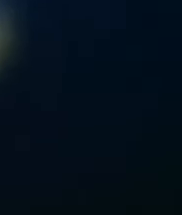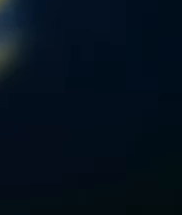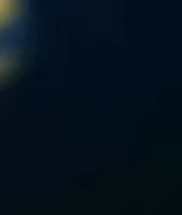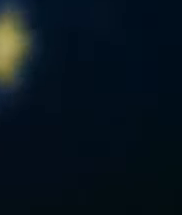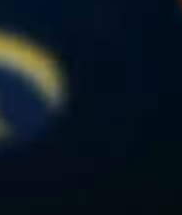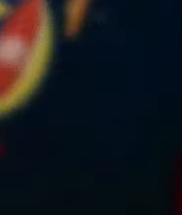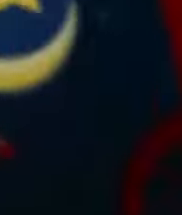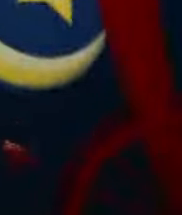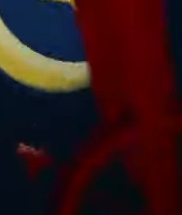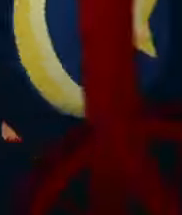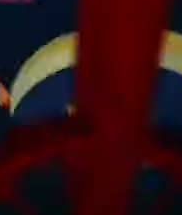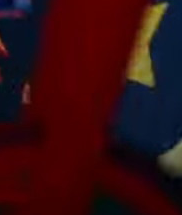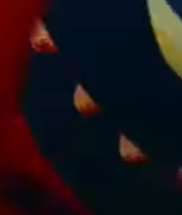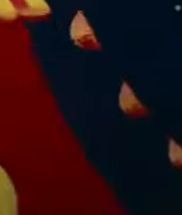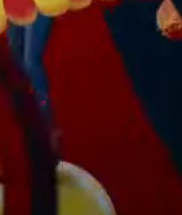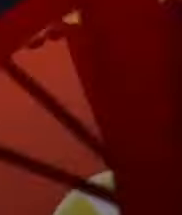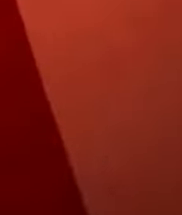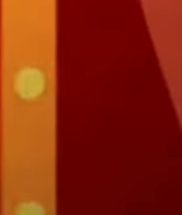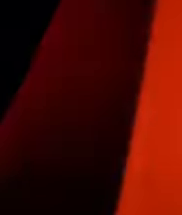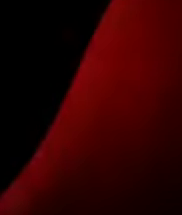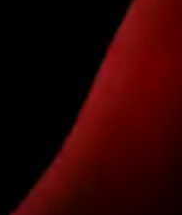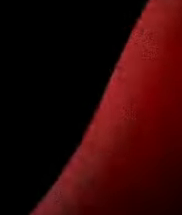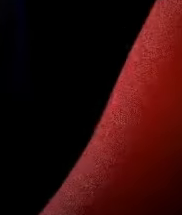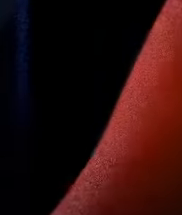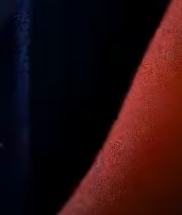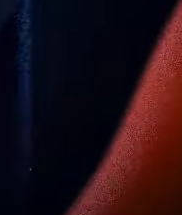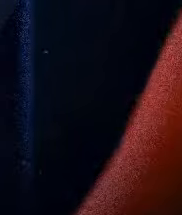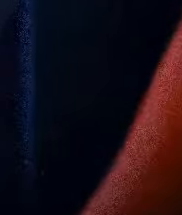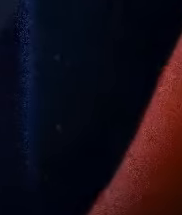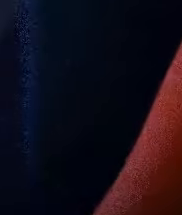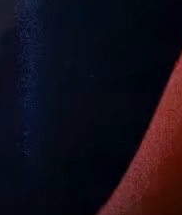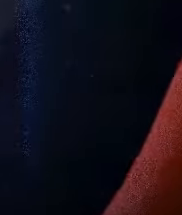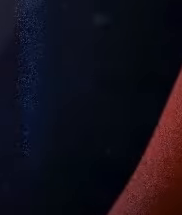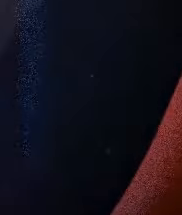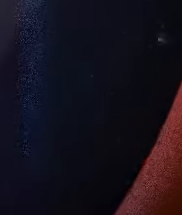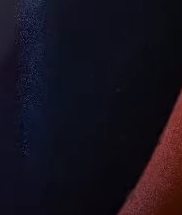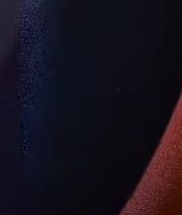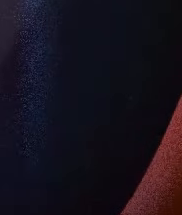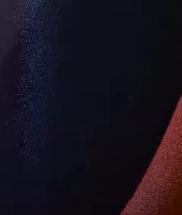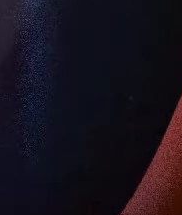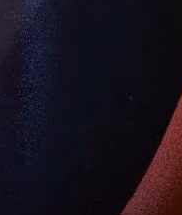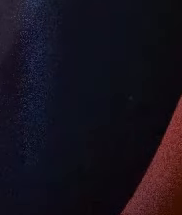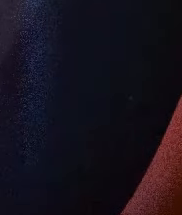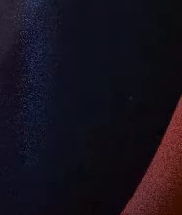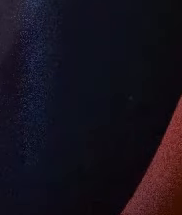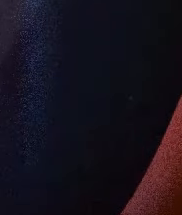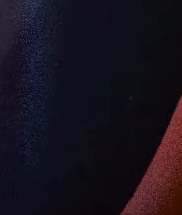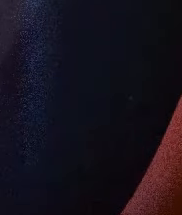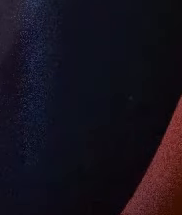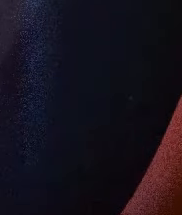el día de ayer farus casas Lady repsamen la palurda que está en la presidencia